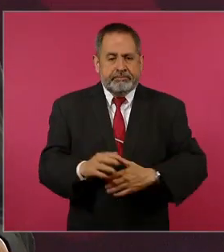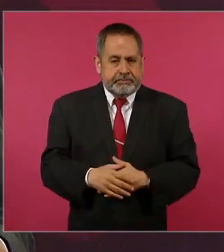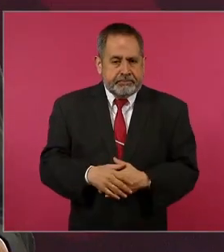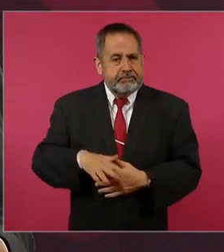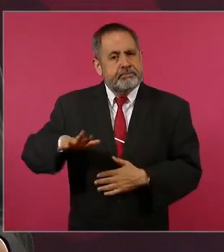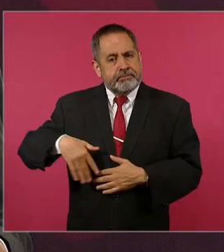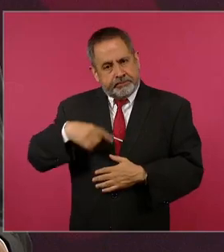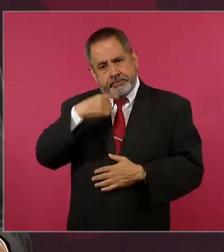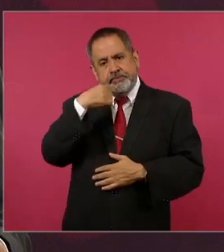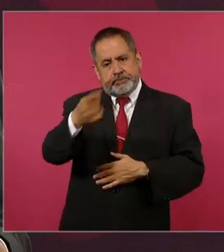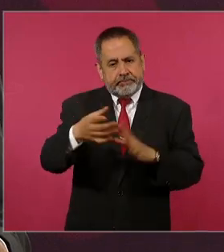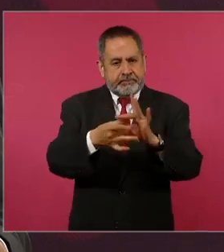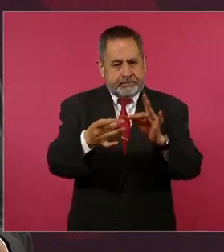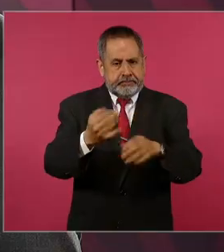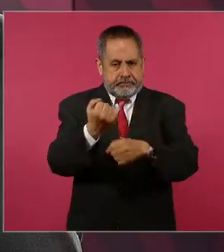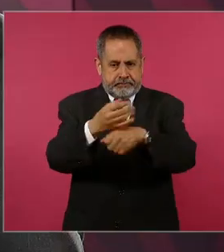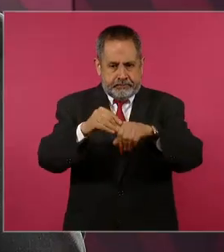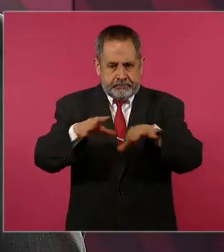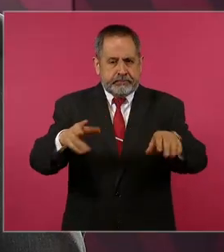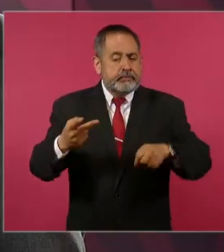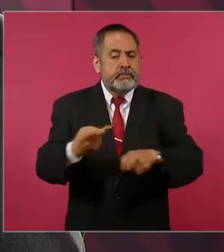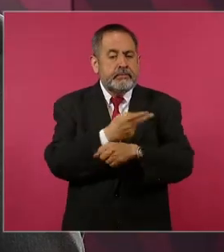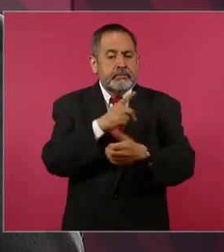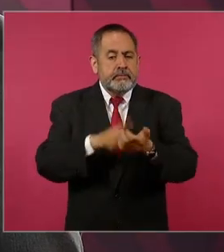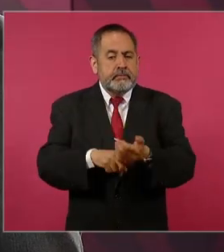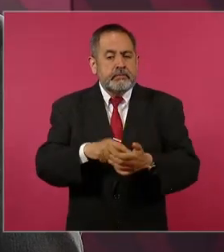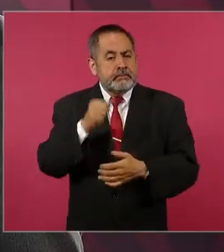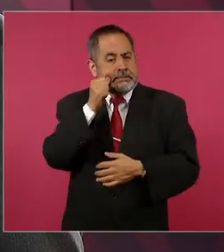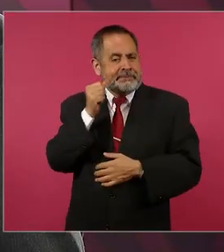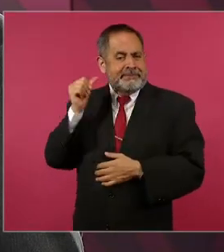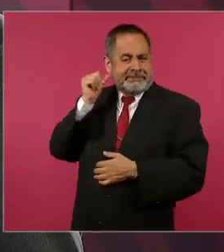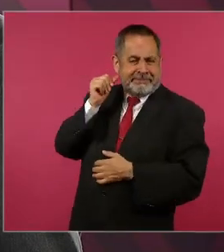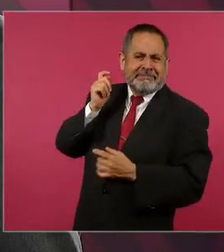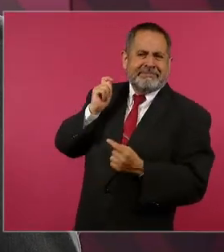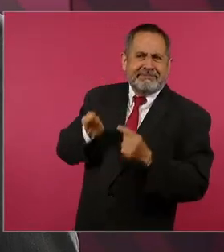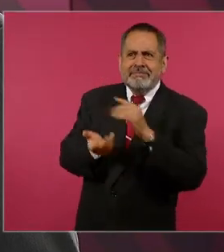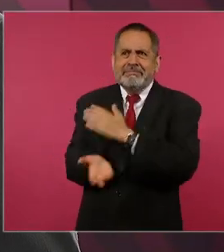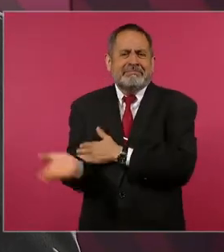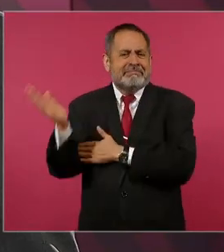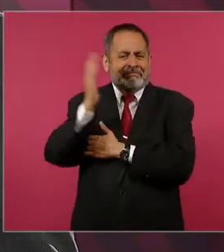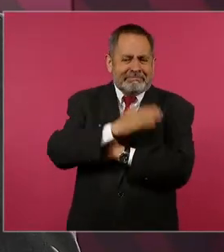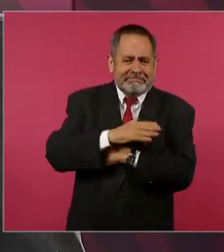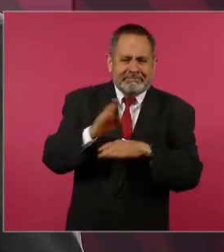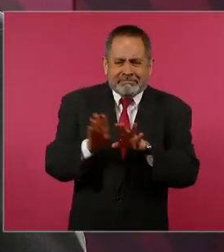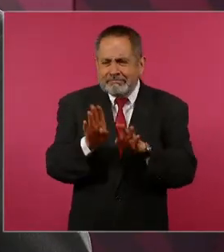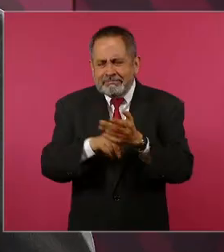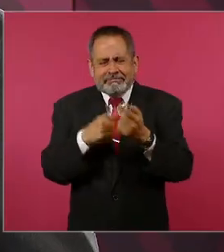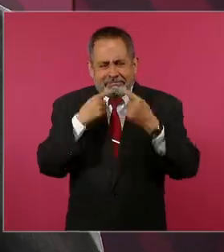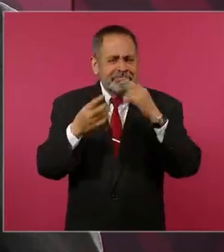a informarles sobre lo que sucedió en la jornada y